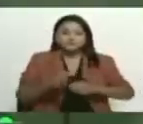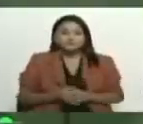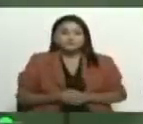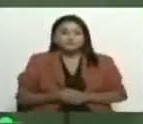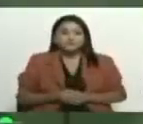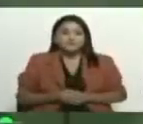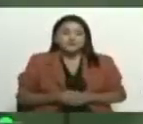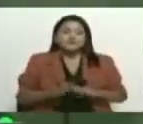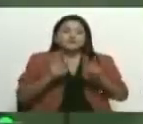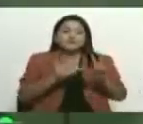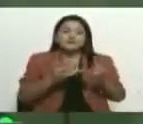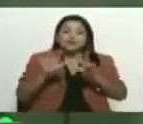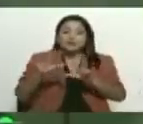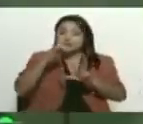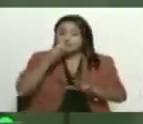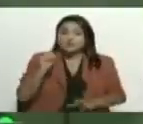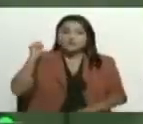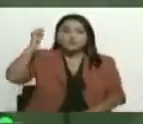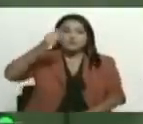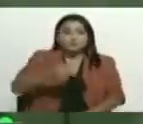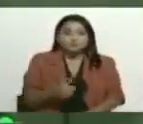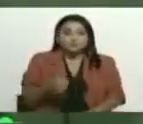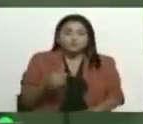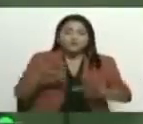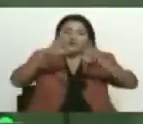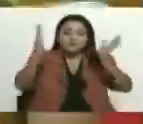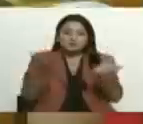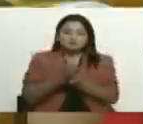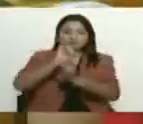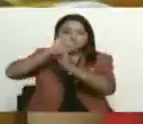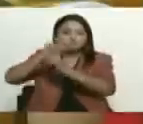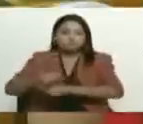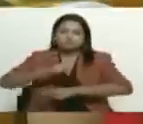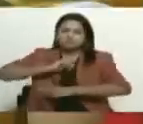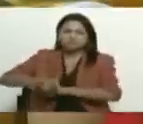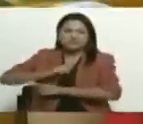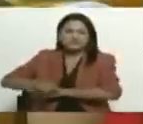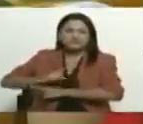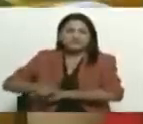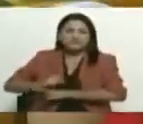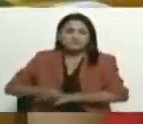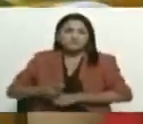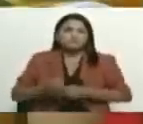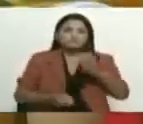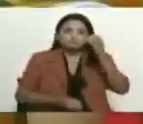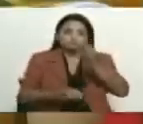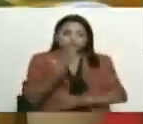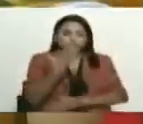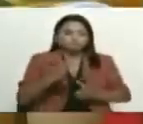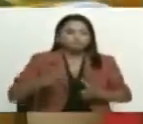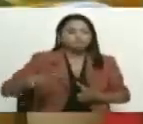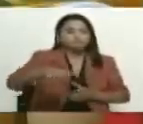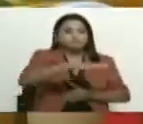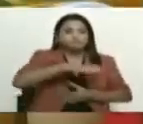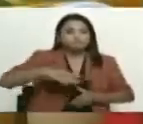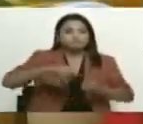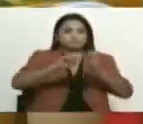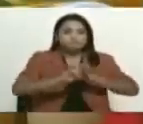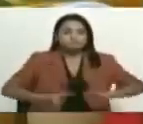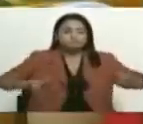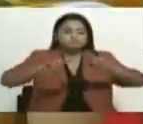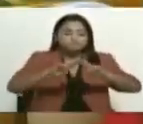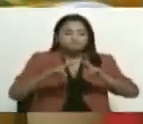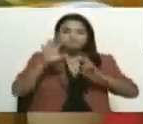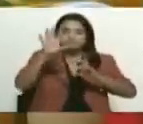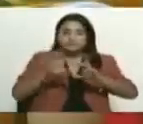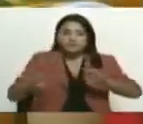humanidad, habiendo derrotado al fascismo y al nazismo, se planteó la conformación de un espacio donde imperara el diálogo entre